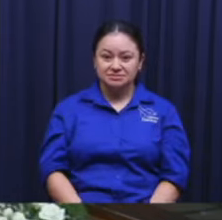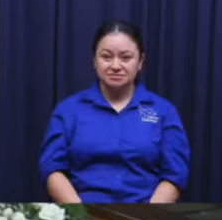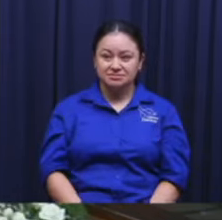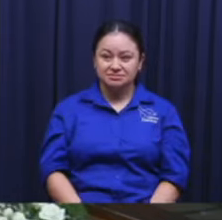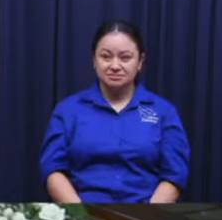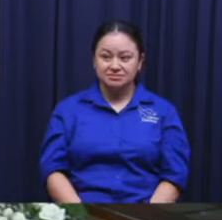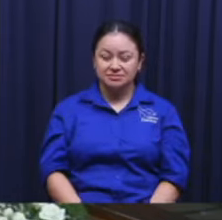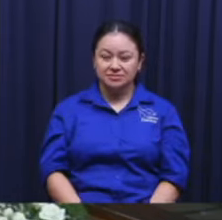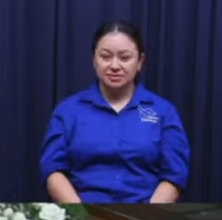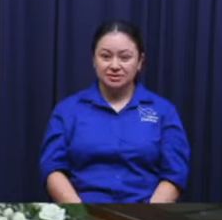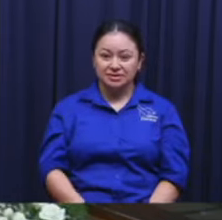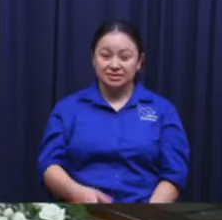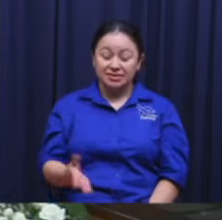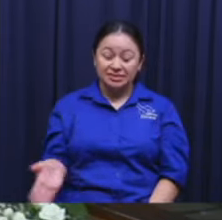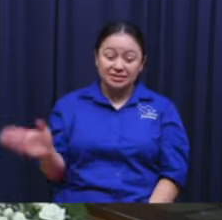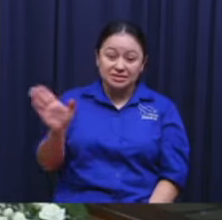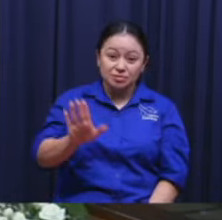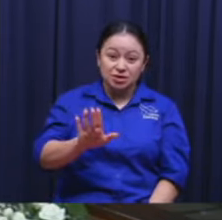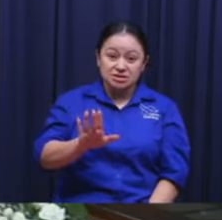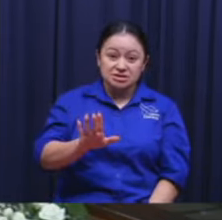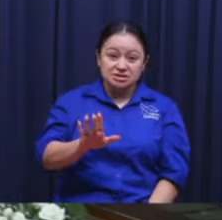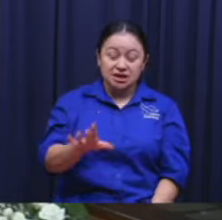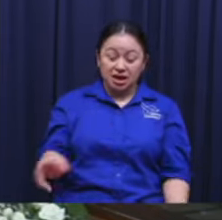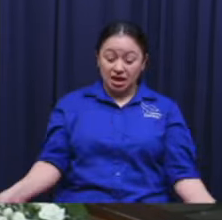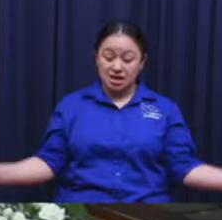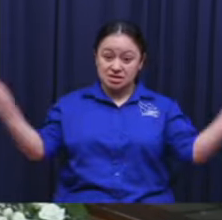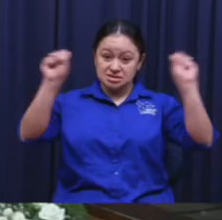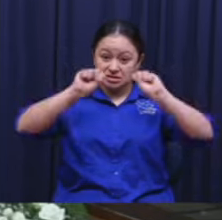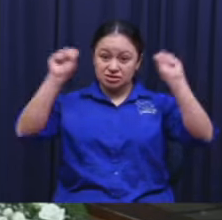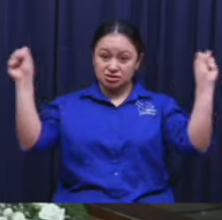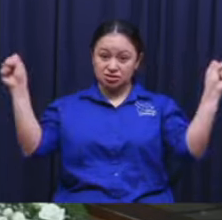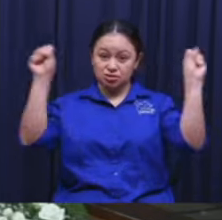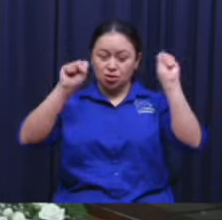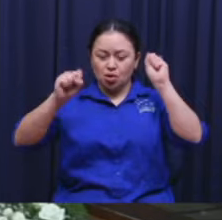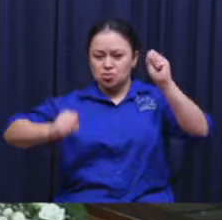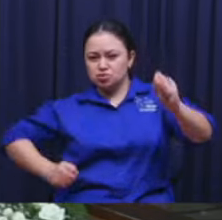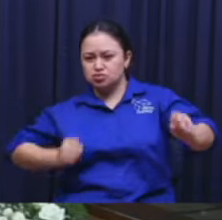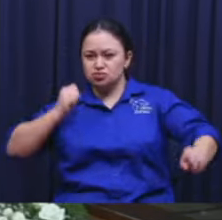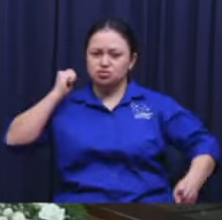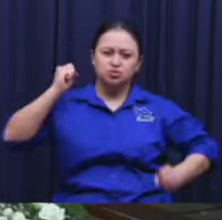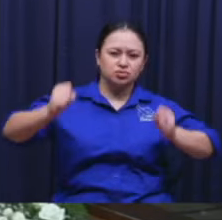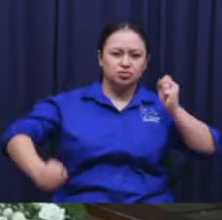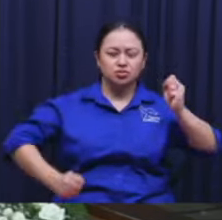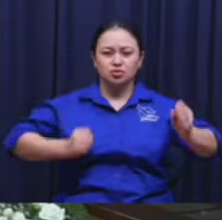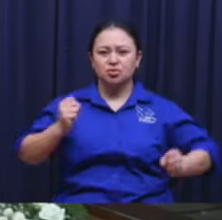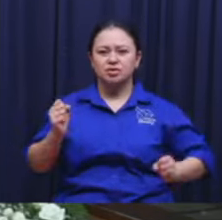entonces, y después hacían ejercicio con equipo. ¿Y qué se fue a